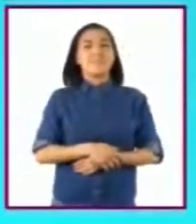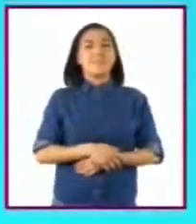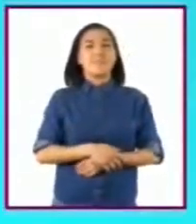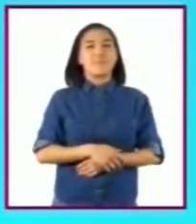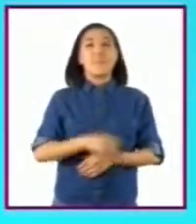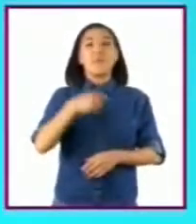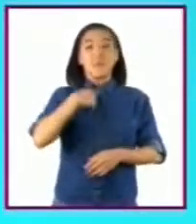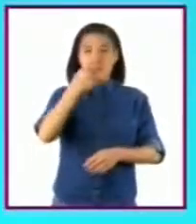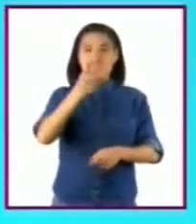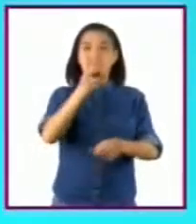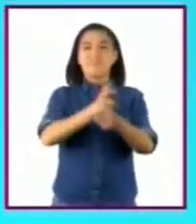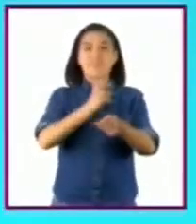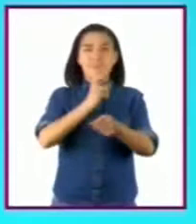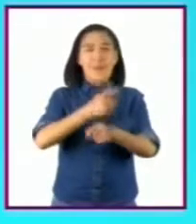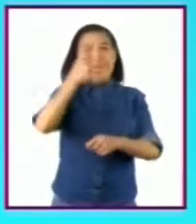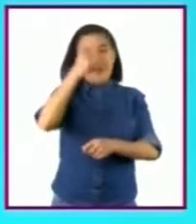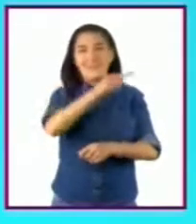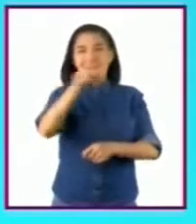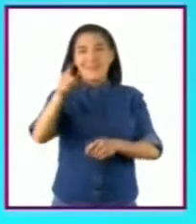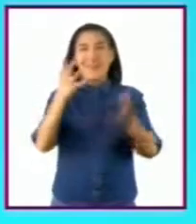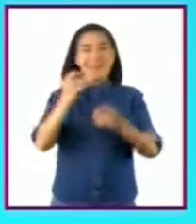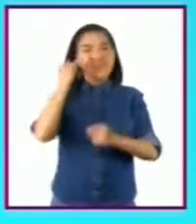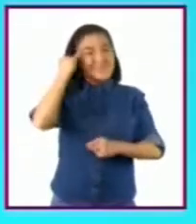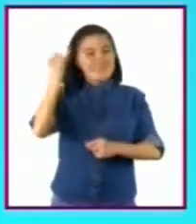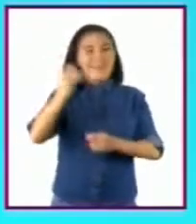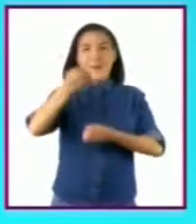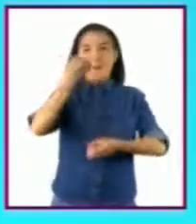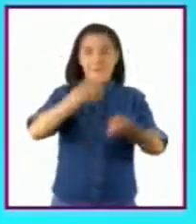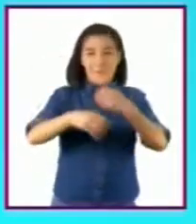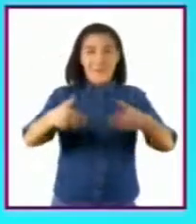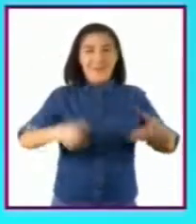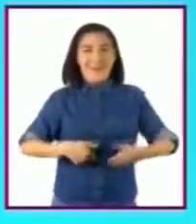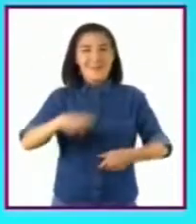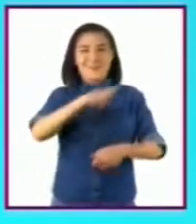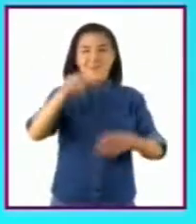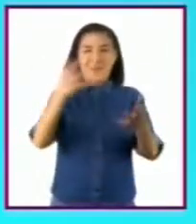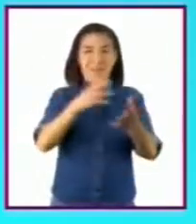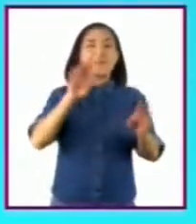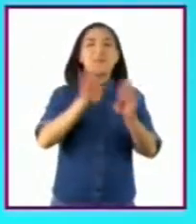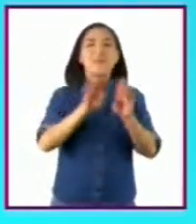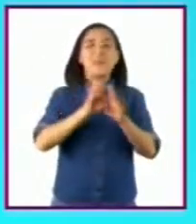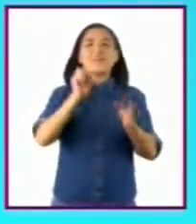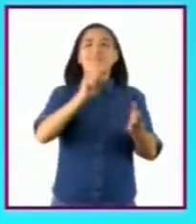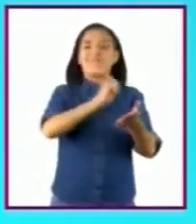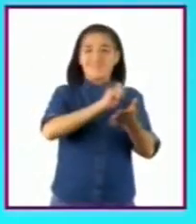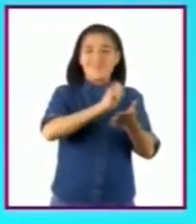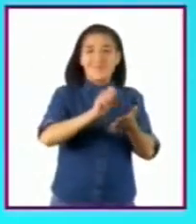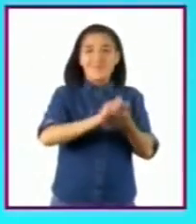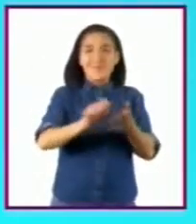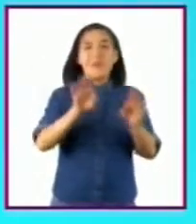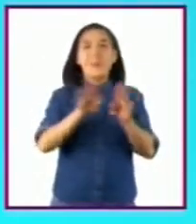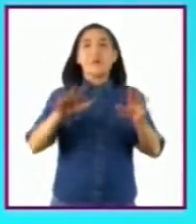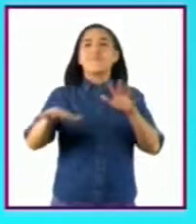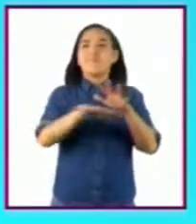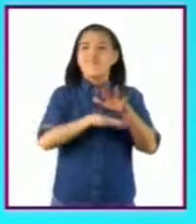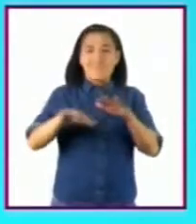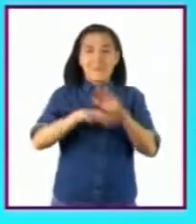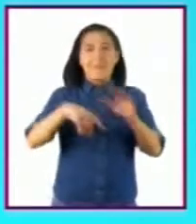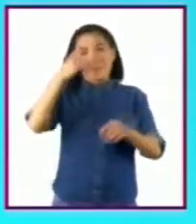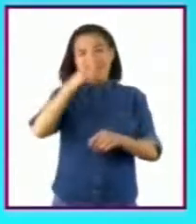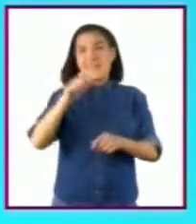Los invitamos a crear una obra de arte que tenga elementos básicos comunes de diferentes lenguajes